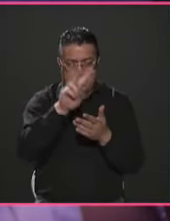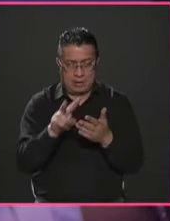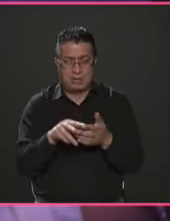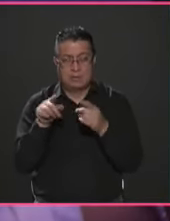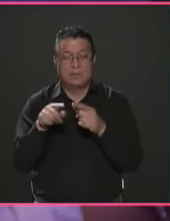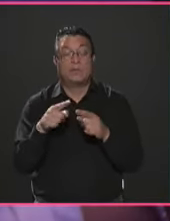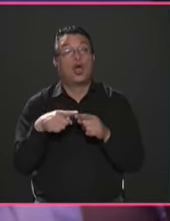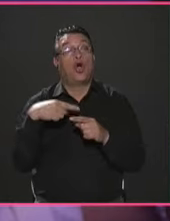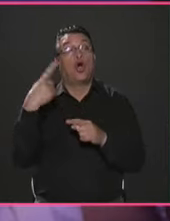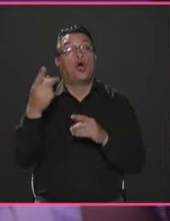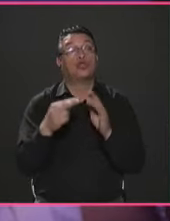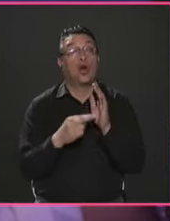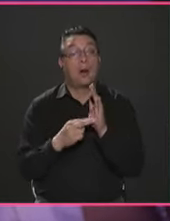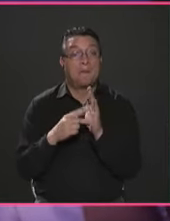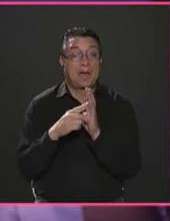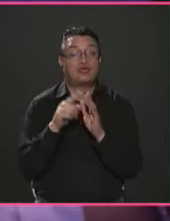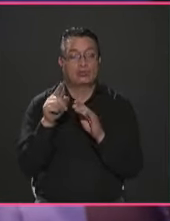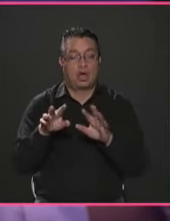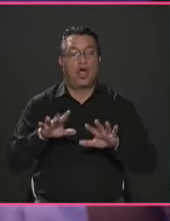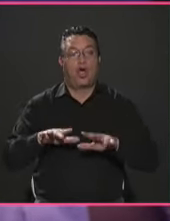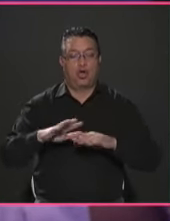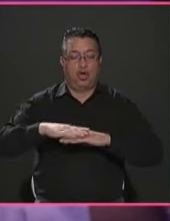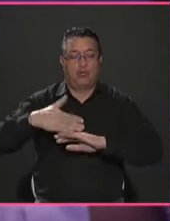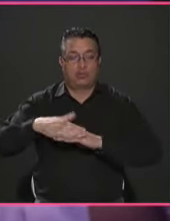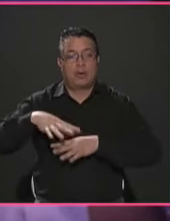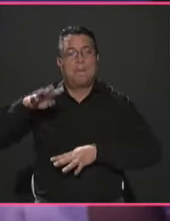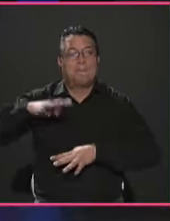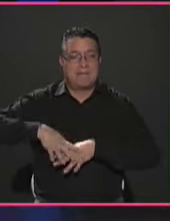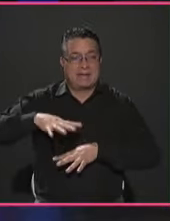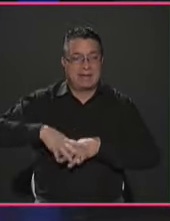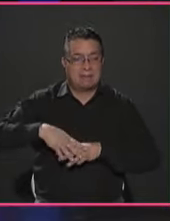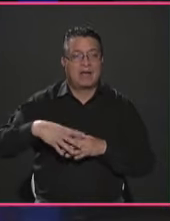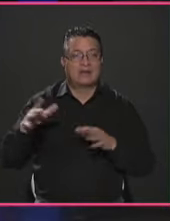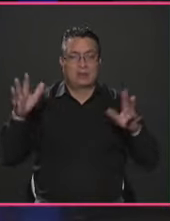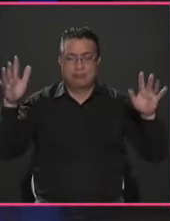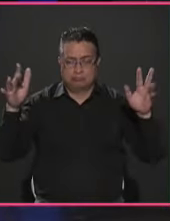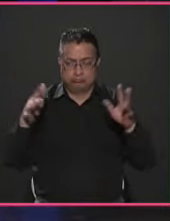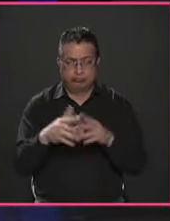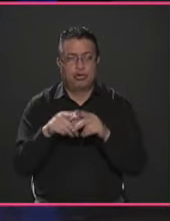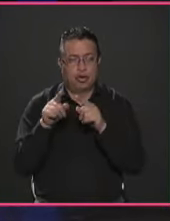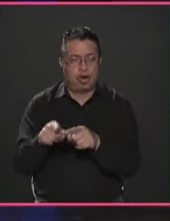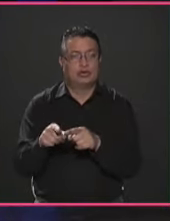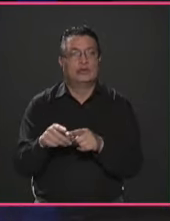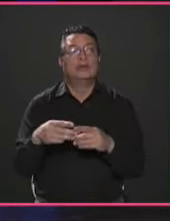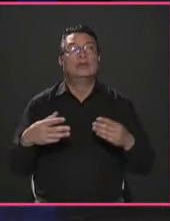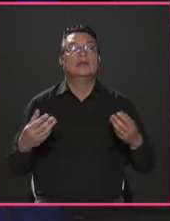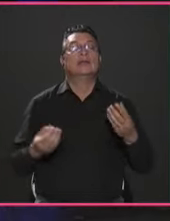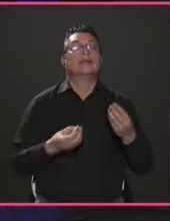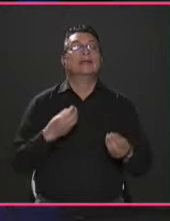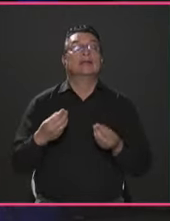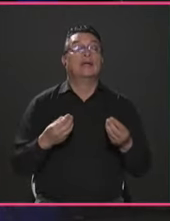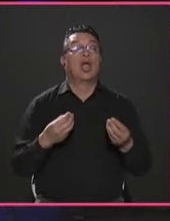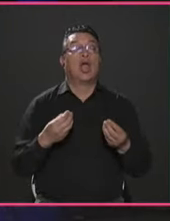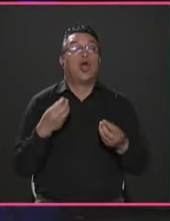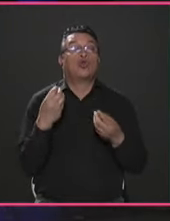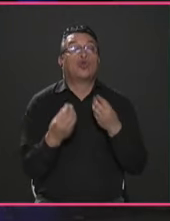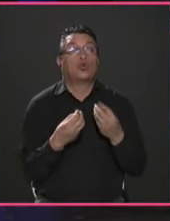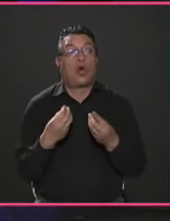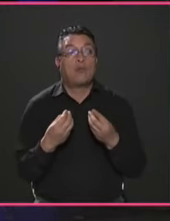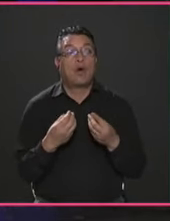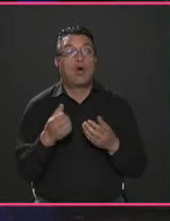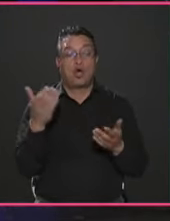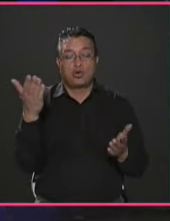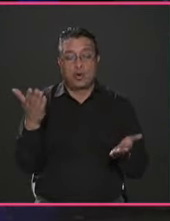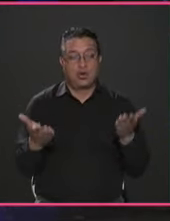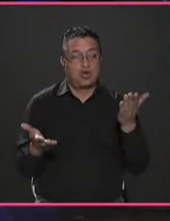el siguiente paso y ahí es donde entra la computación la matemática los algoritmo es que cómo